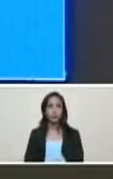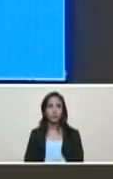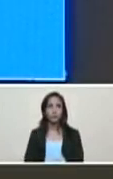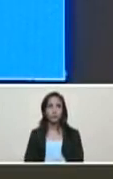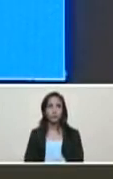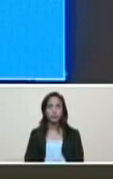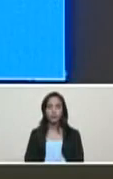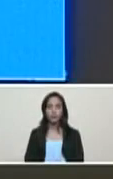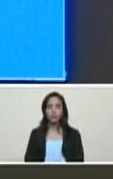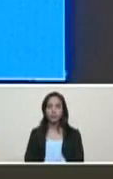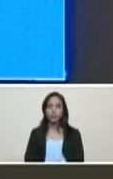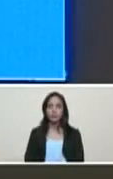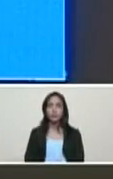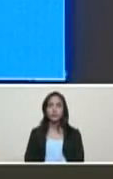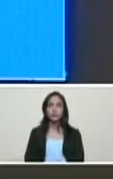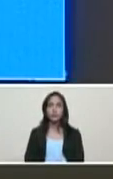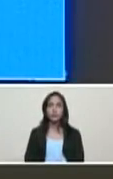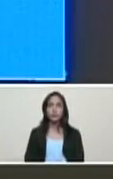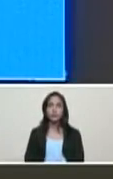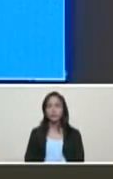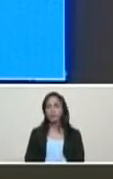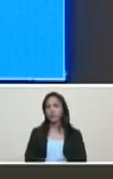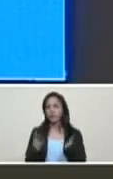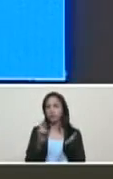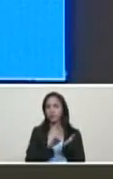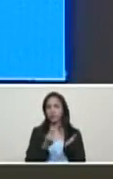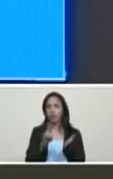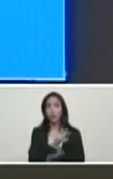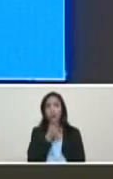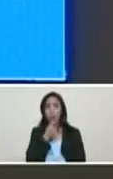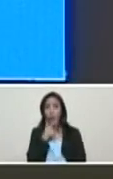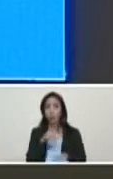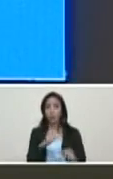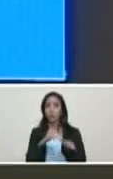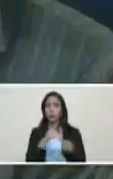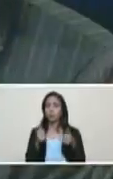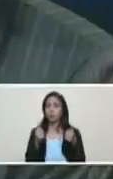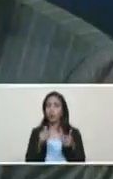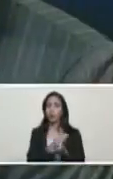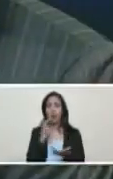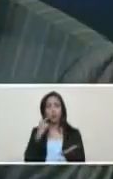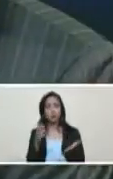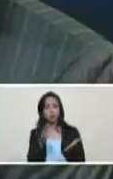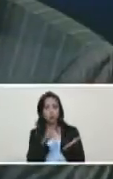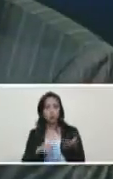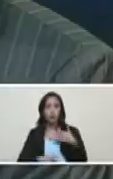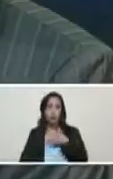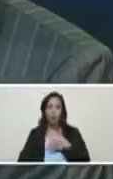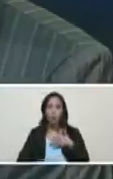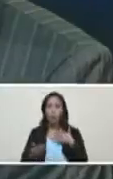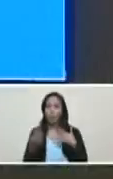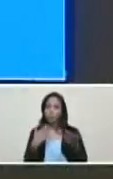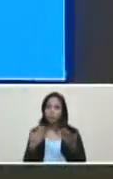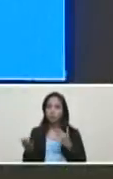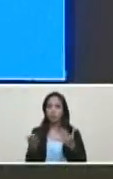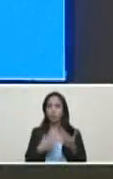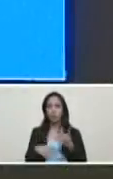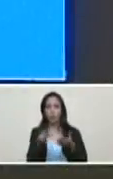profesor. Una revista bonita, agradable, amistosa.